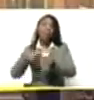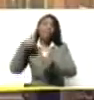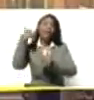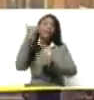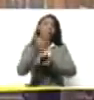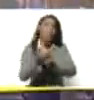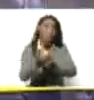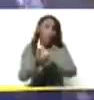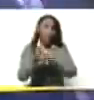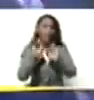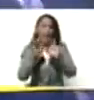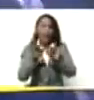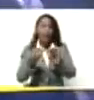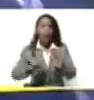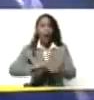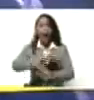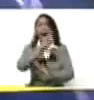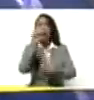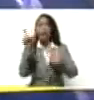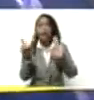nosotros pasamos